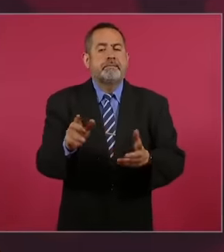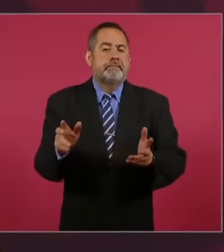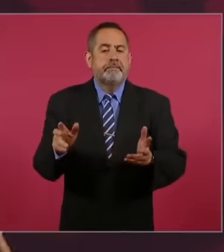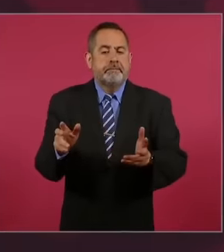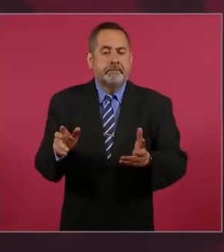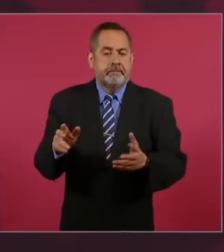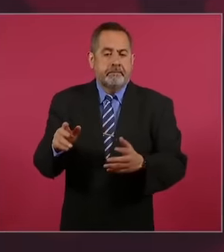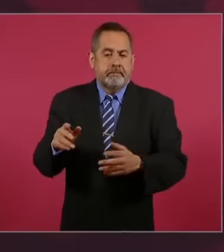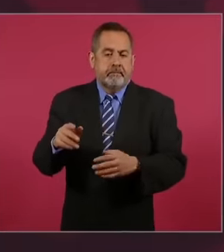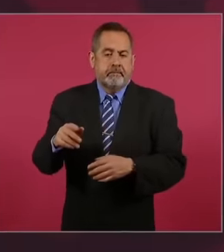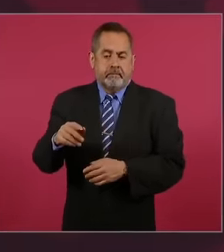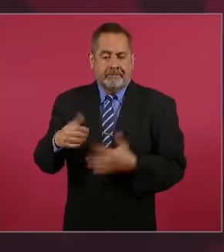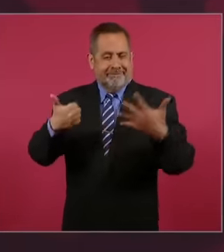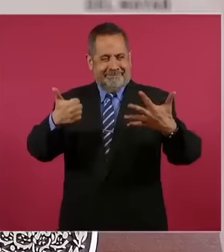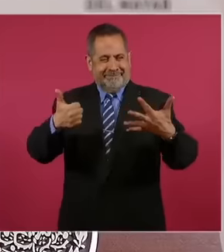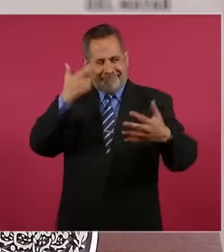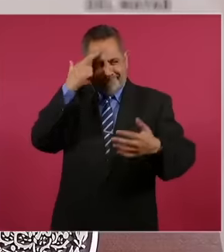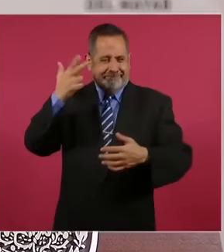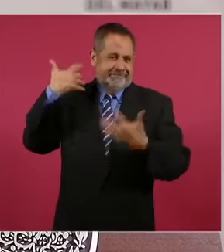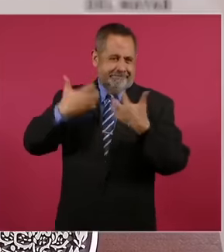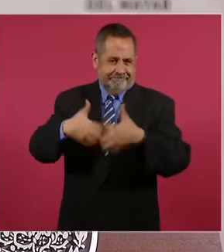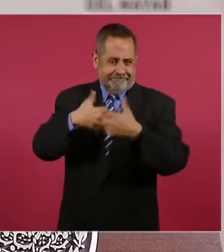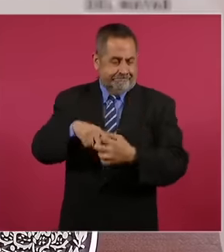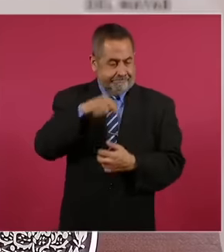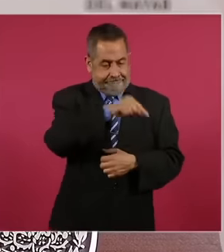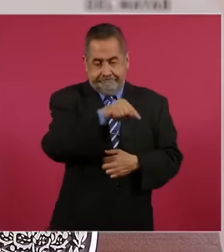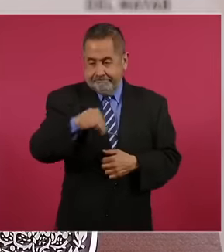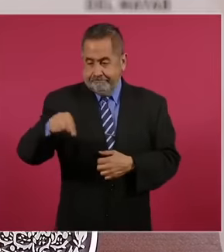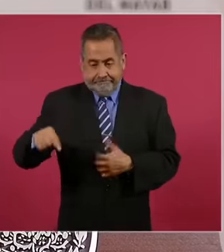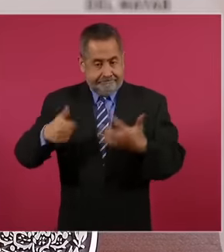que heredamos, las 6.